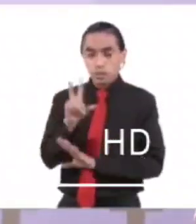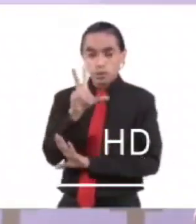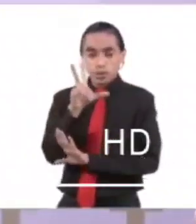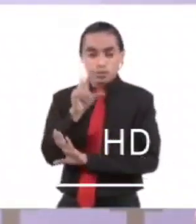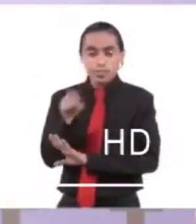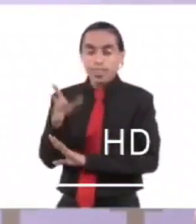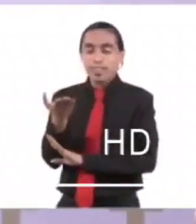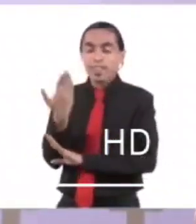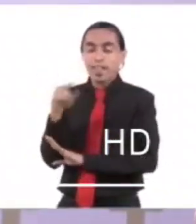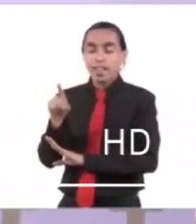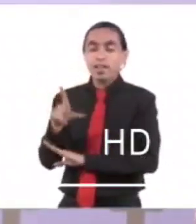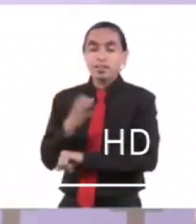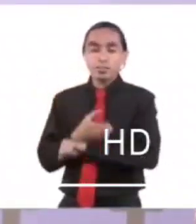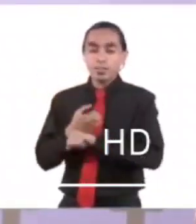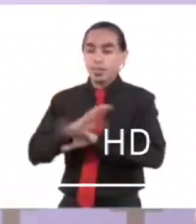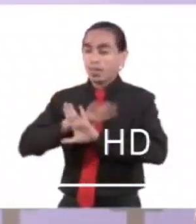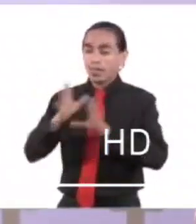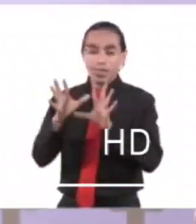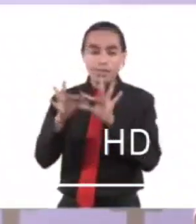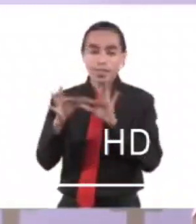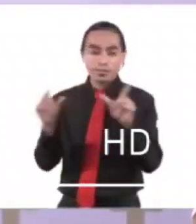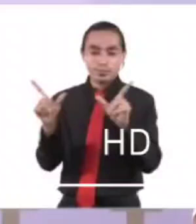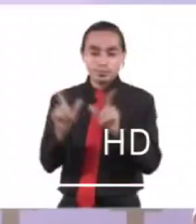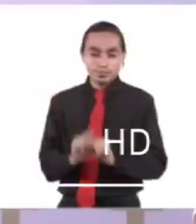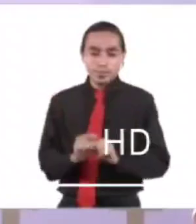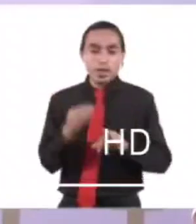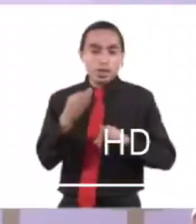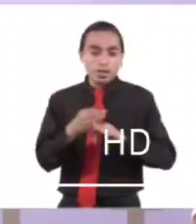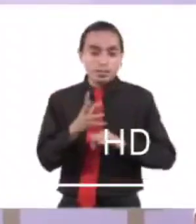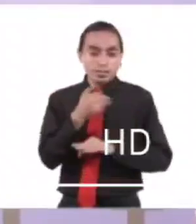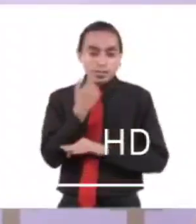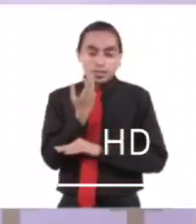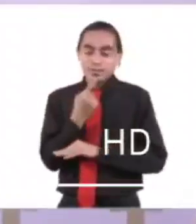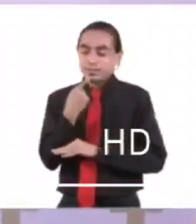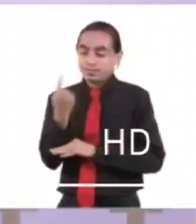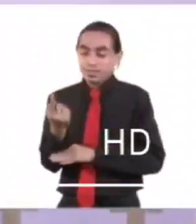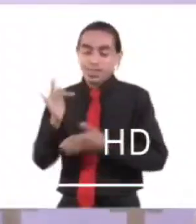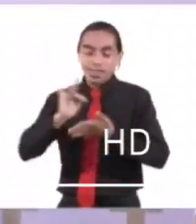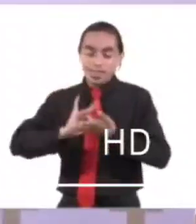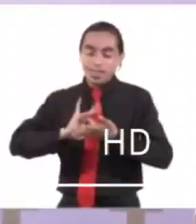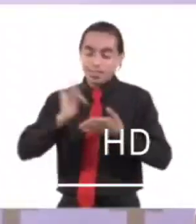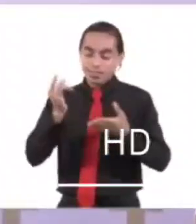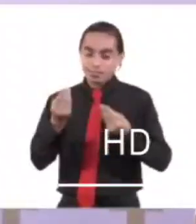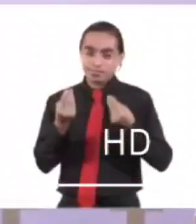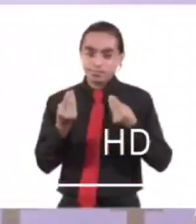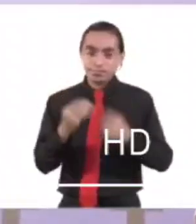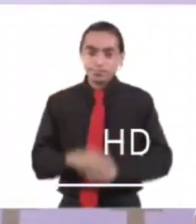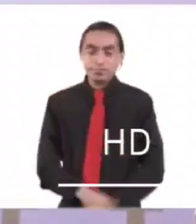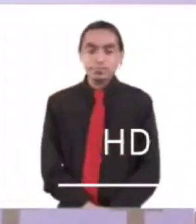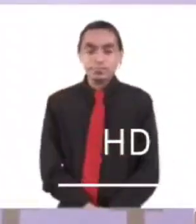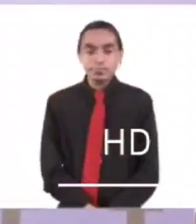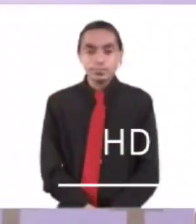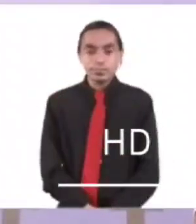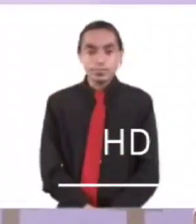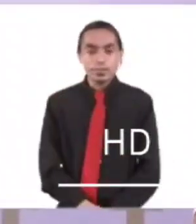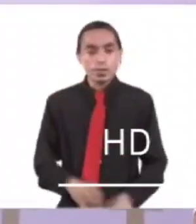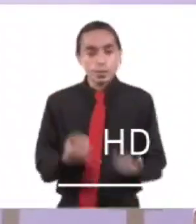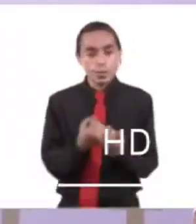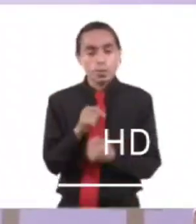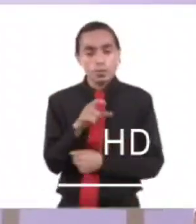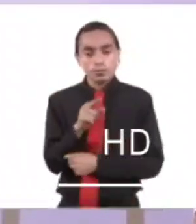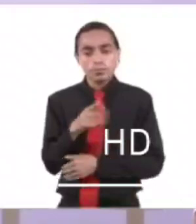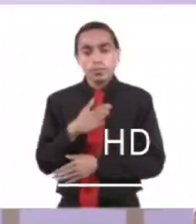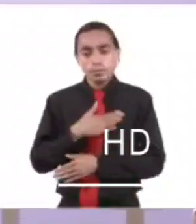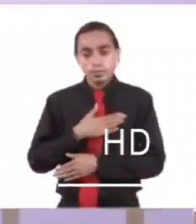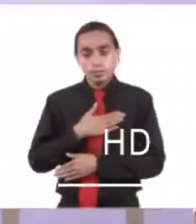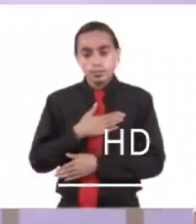manera muy buena y jocosa, y yo nada más les agradezco muchísimo. Y pues miren, yo como Monsiváis, la verdad